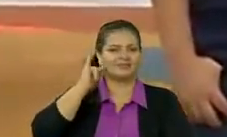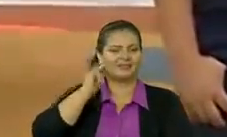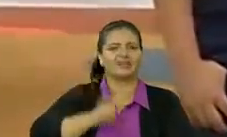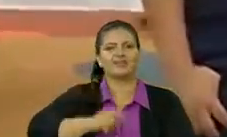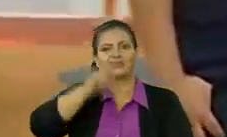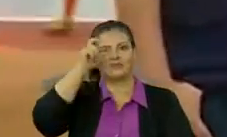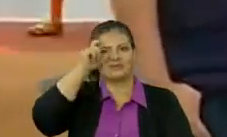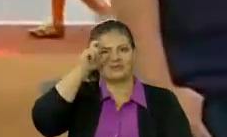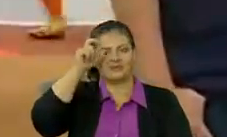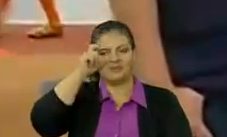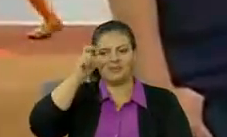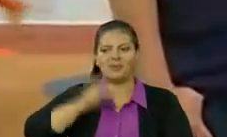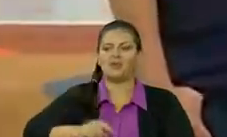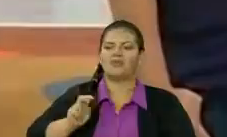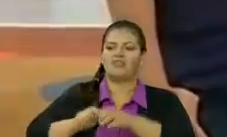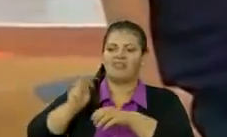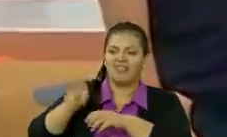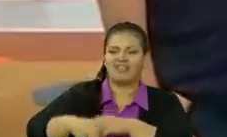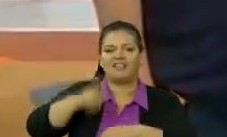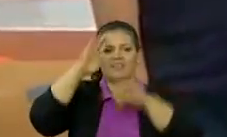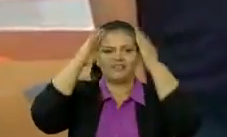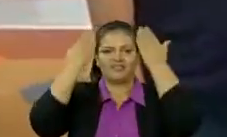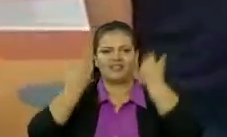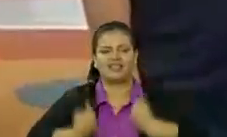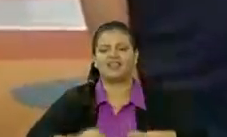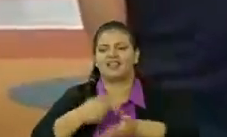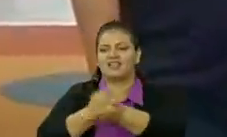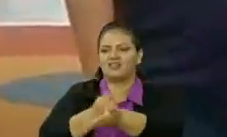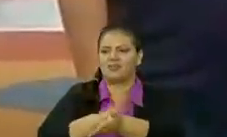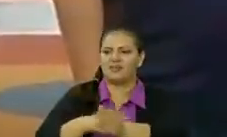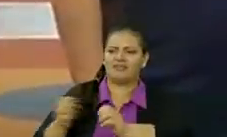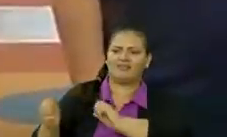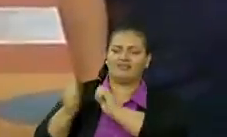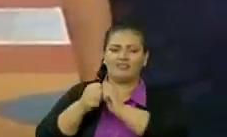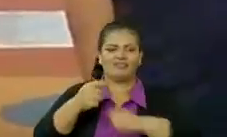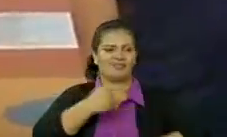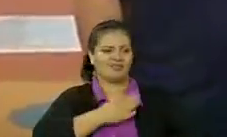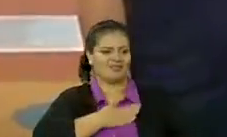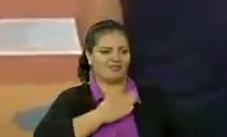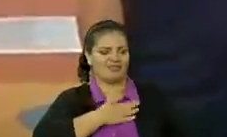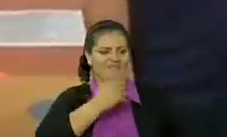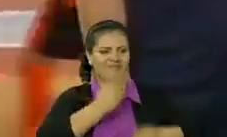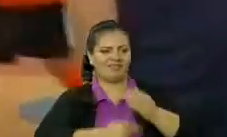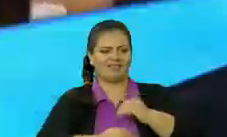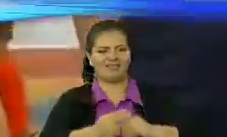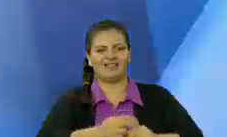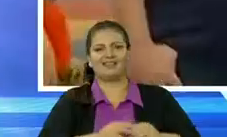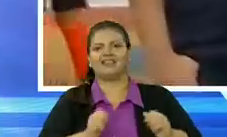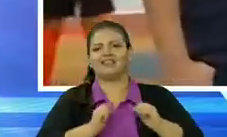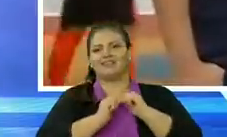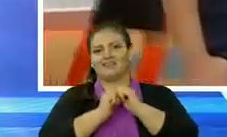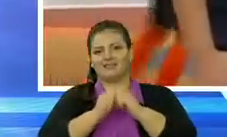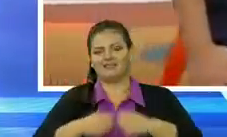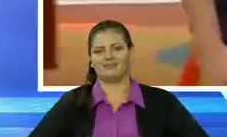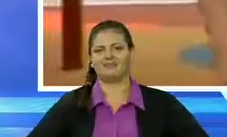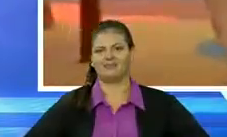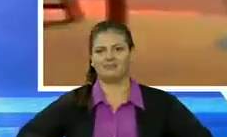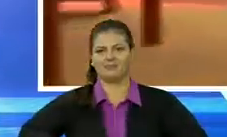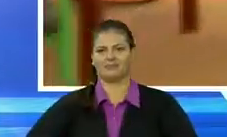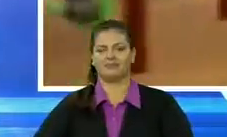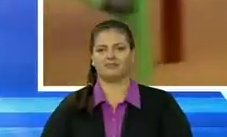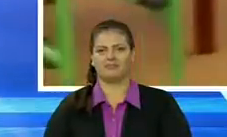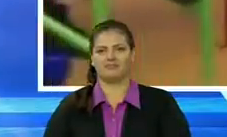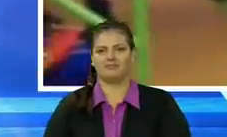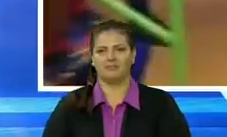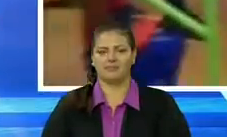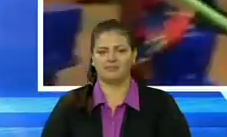yo voy a venir con mi hija aquí a disfrutar de este cambio espectacular. Solo pueden usar los juegos los niños, ¿verdad? Eso sí, es importante. Eso